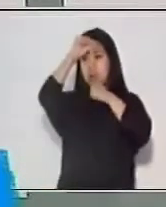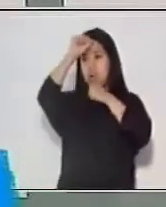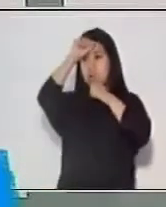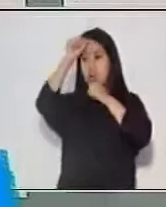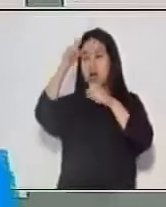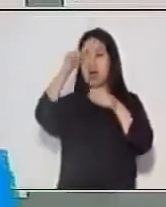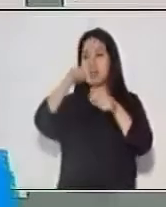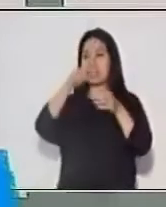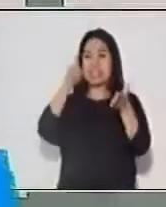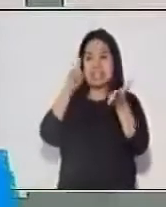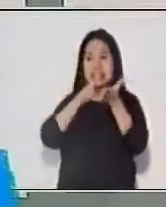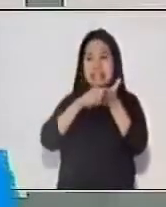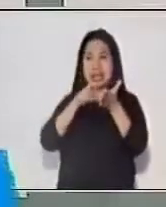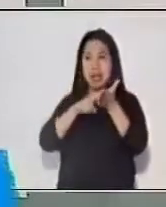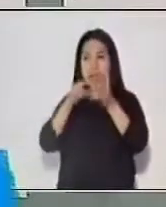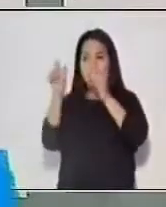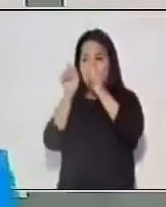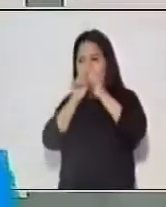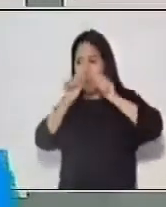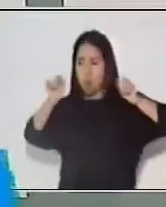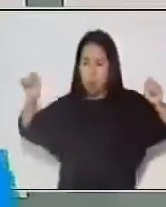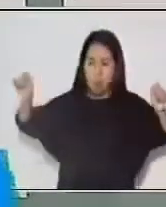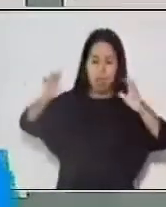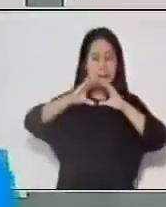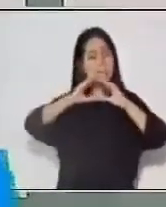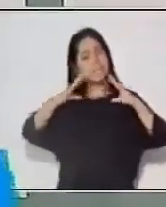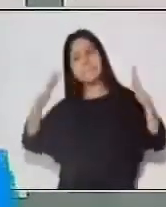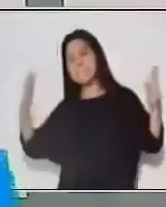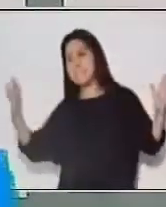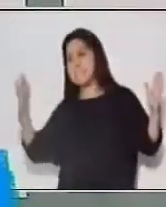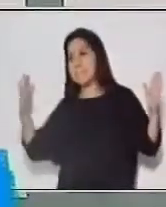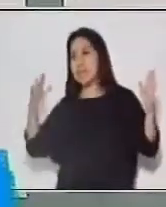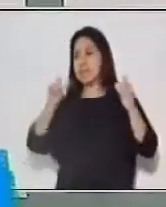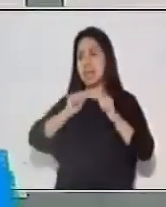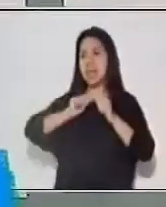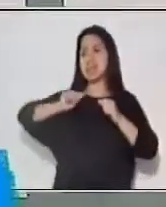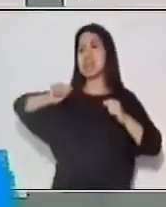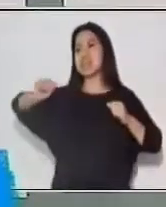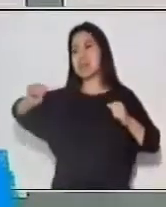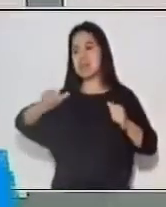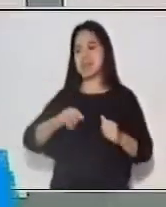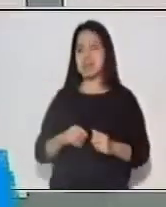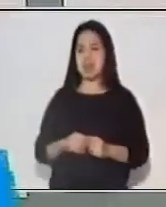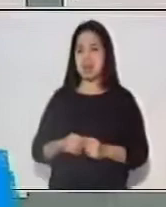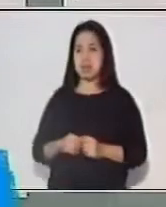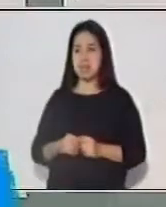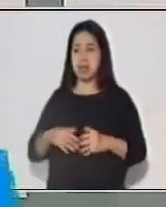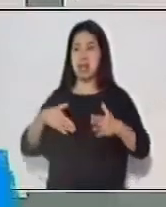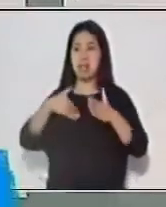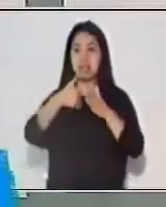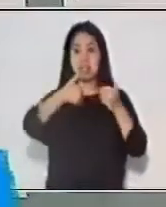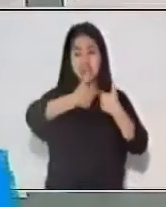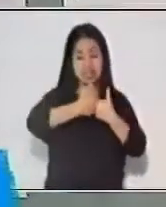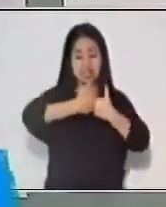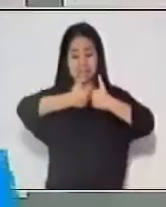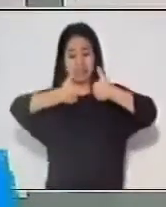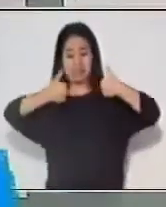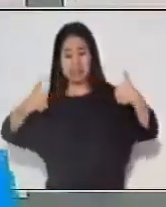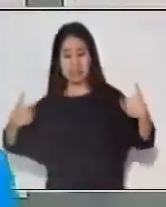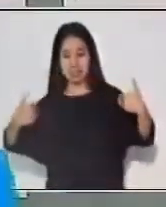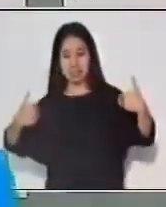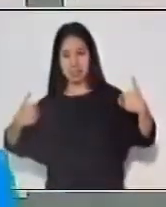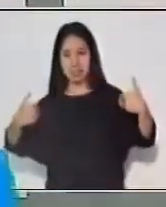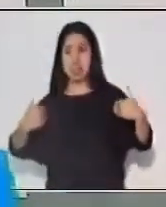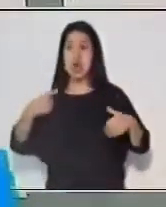este punto, ahí vamos a tener la mayor distancia de separación. Y aquí va a ser